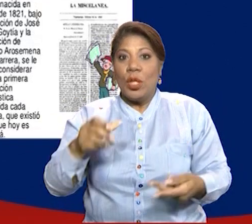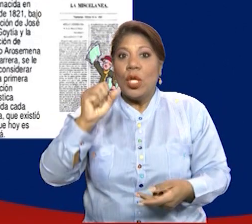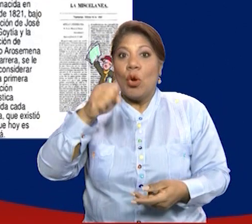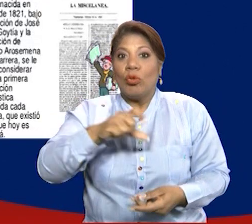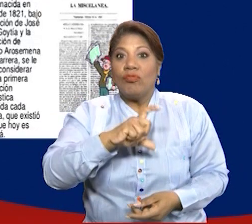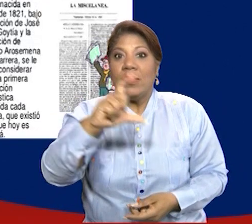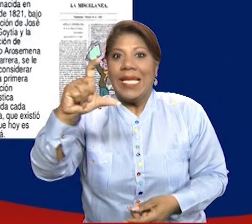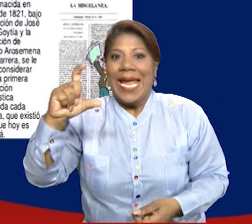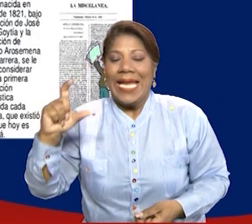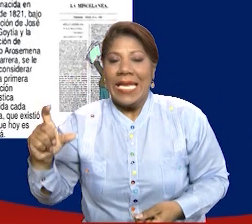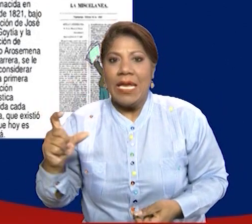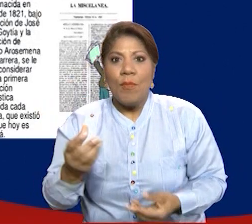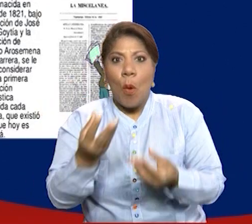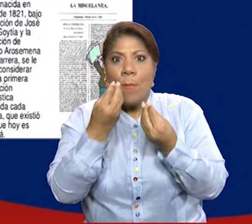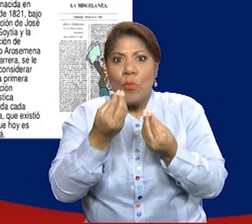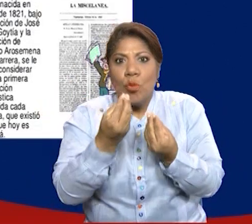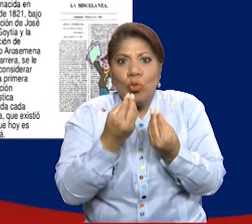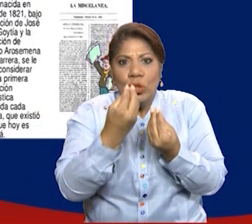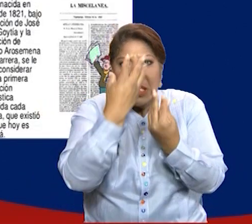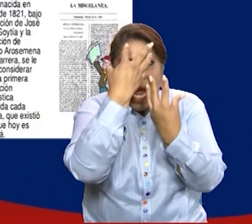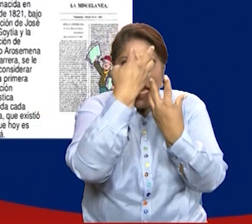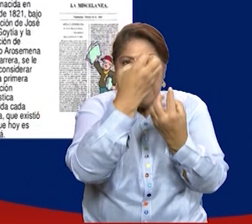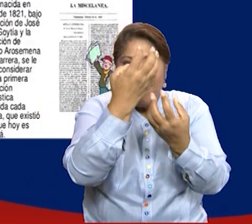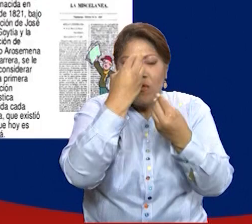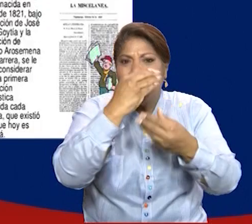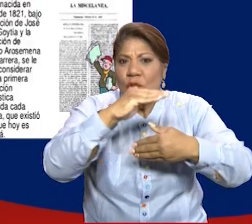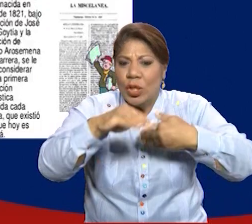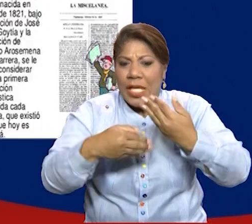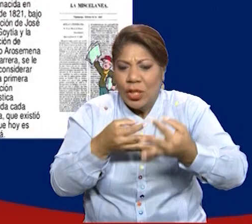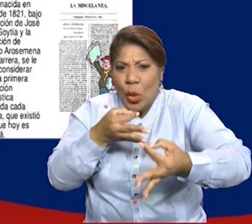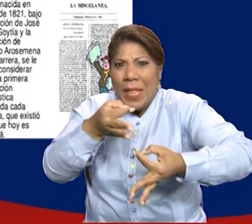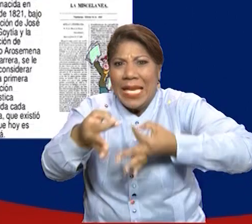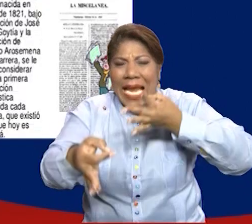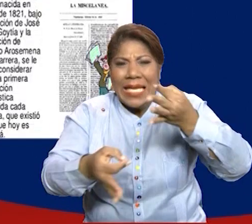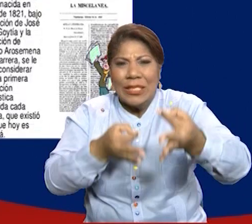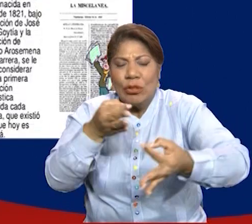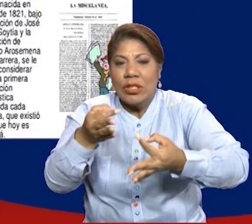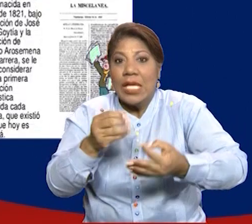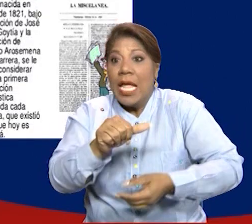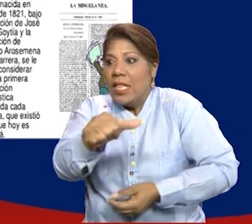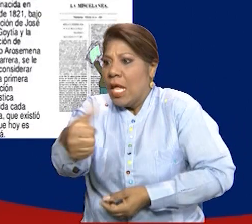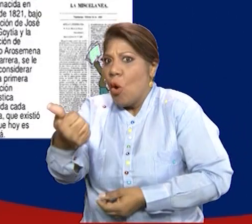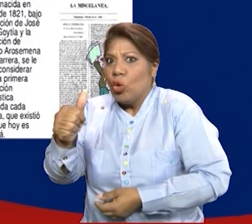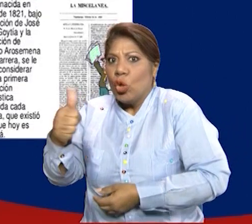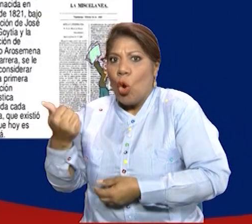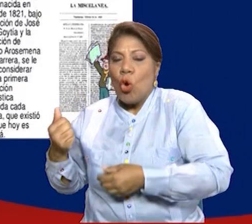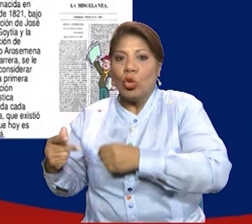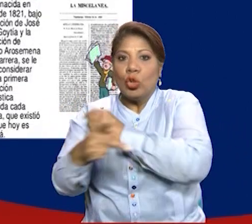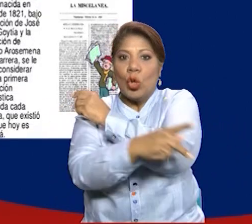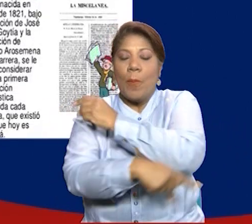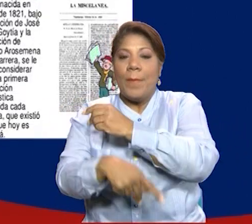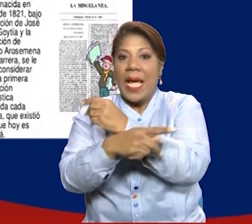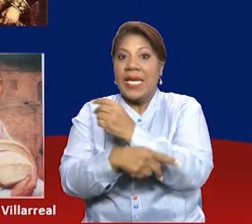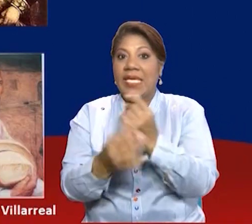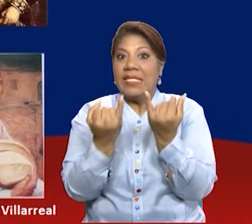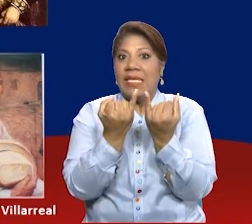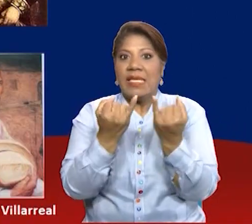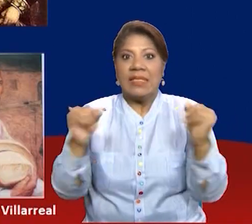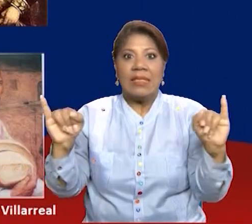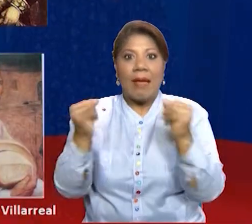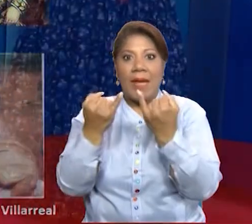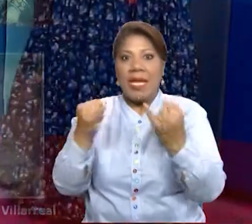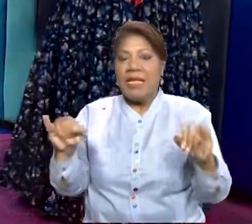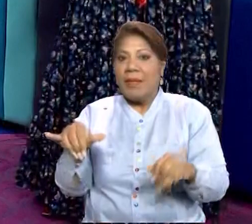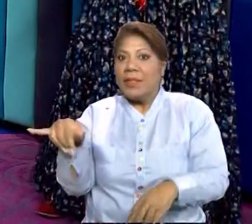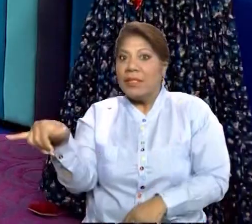los mantenía informados de las noticias independentistas de los otros